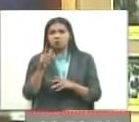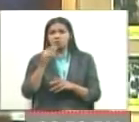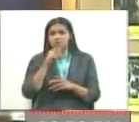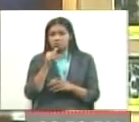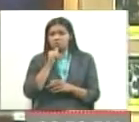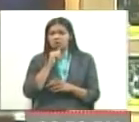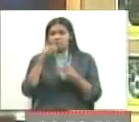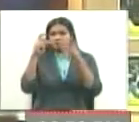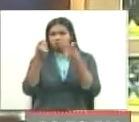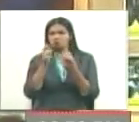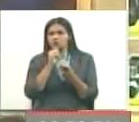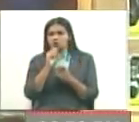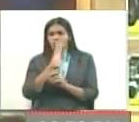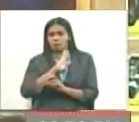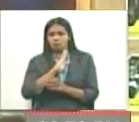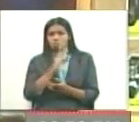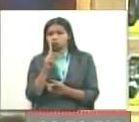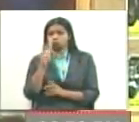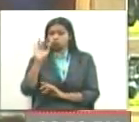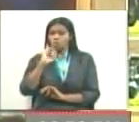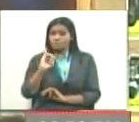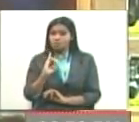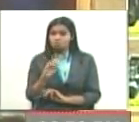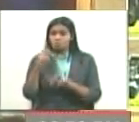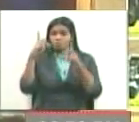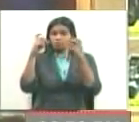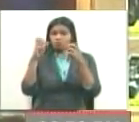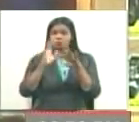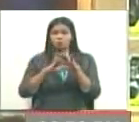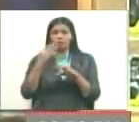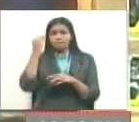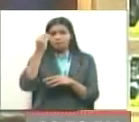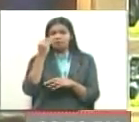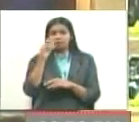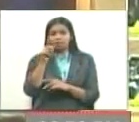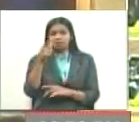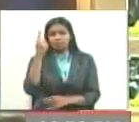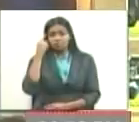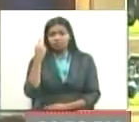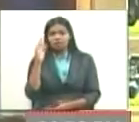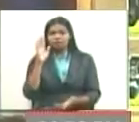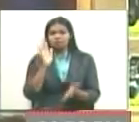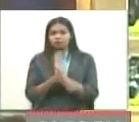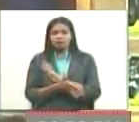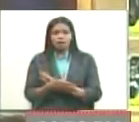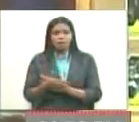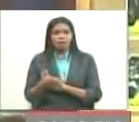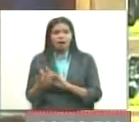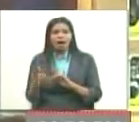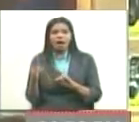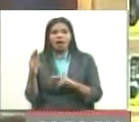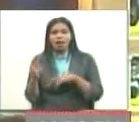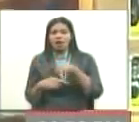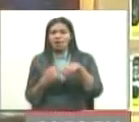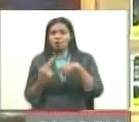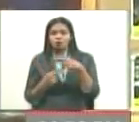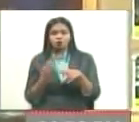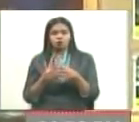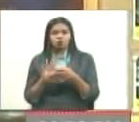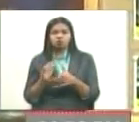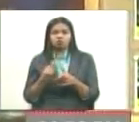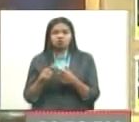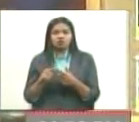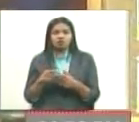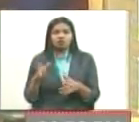Nosotros. La sacaron ellos porque creyeron que ese día se acababa la revolución, se acababa Maduro y ellos llegaban a gobernar a